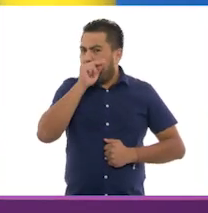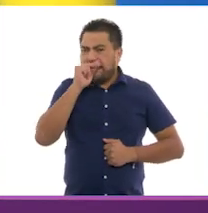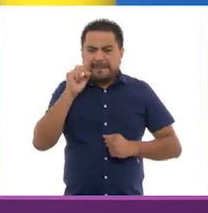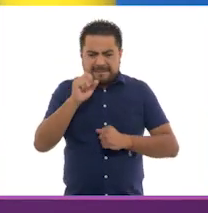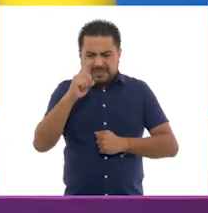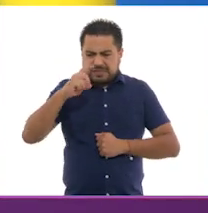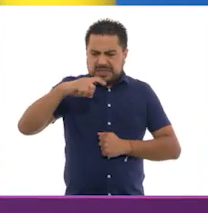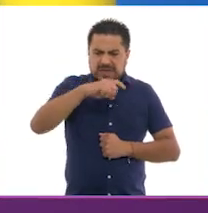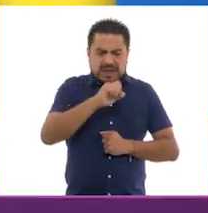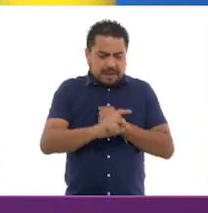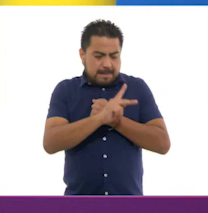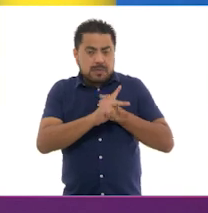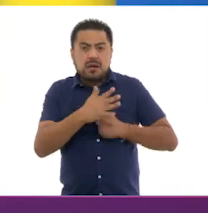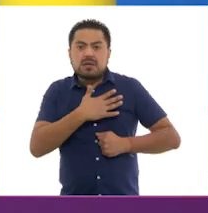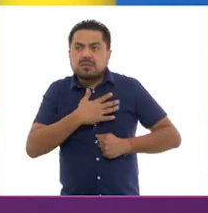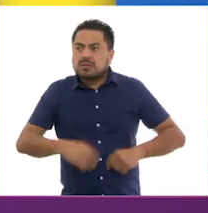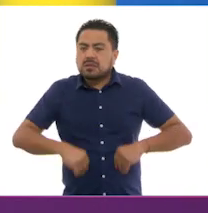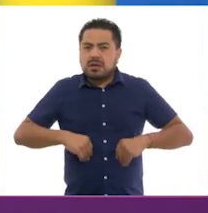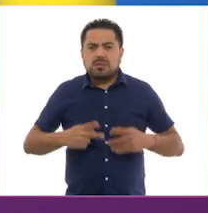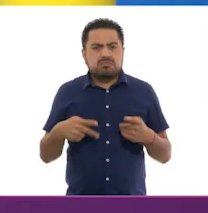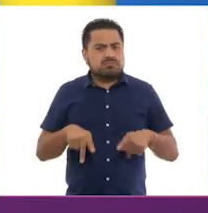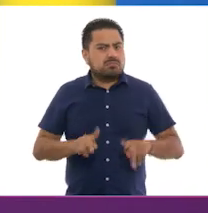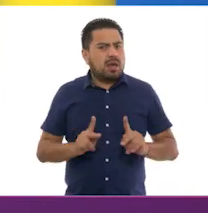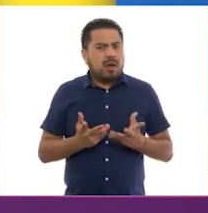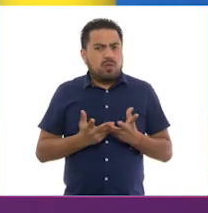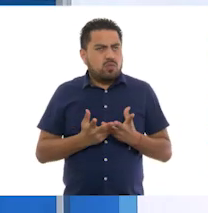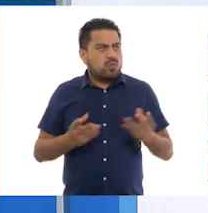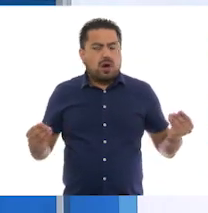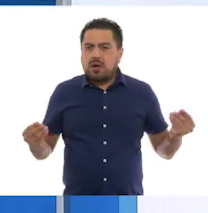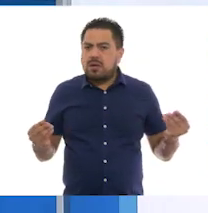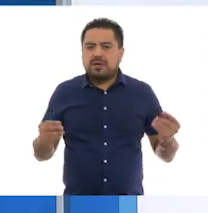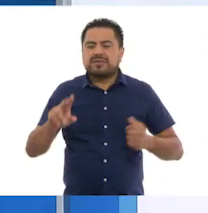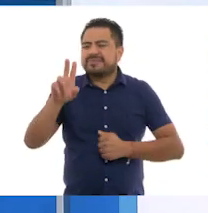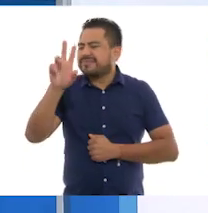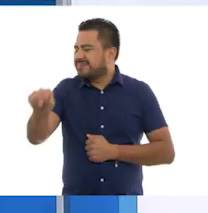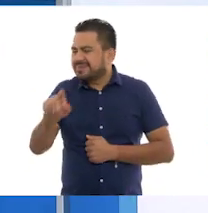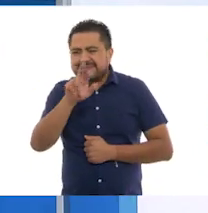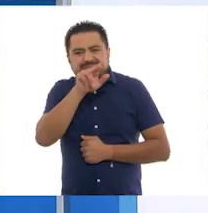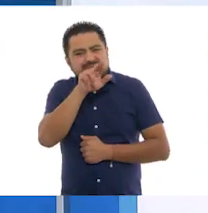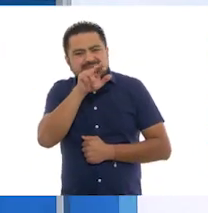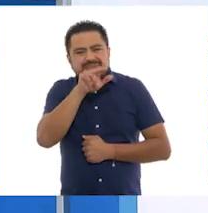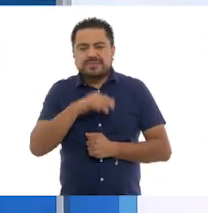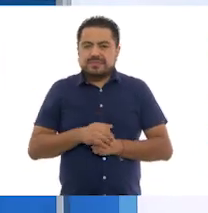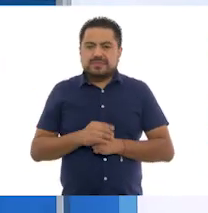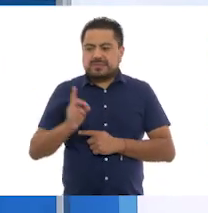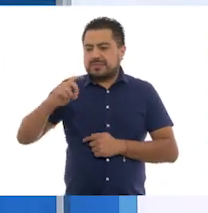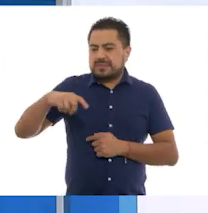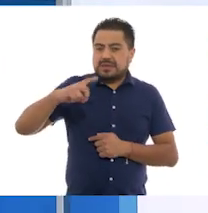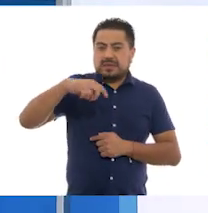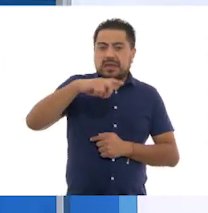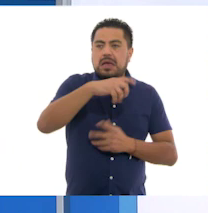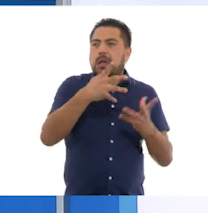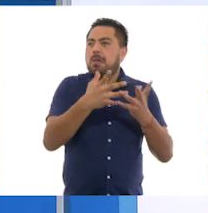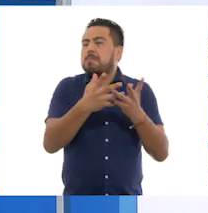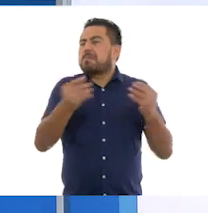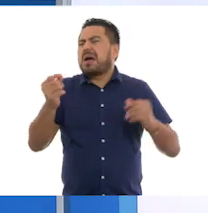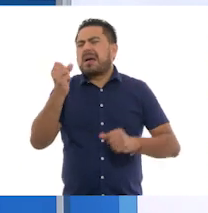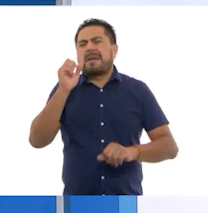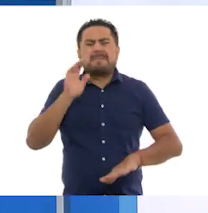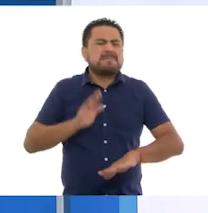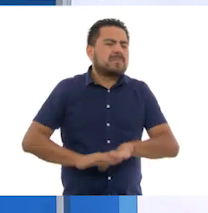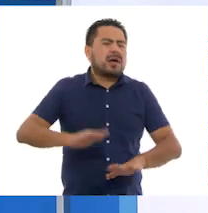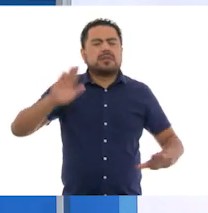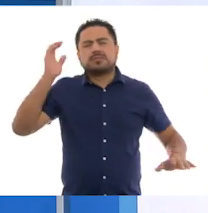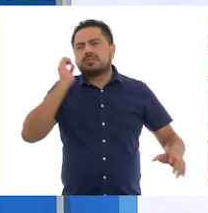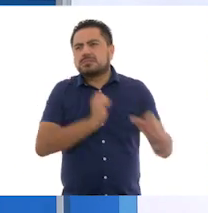país. No. Pero ya no hay, ¿verdad? No te preocupes, Raulito. Los dinosaurios se extinguieron hace mucho,